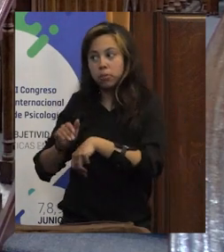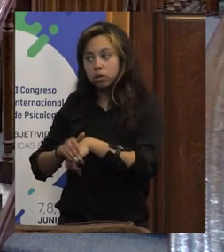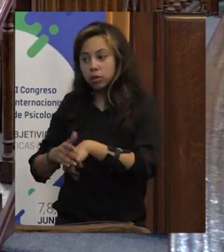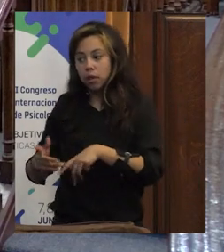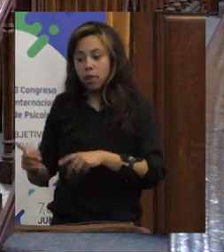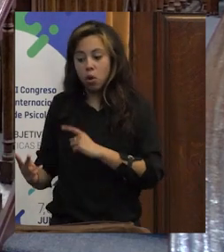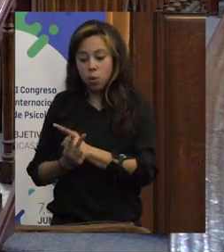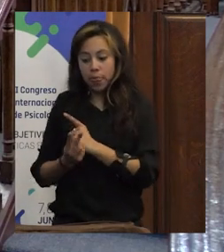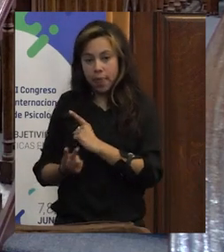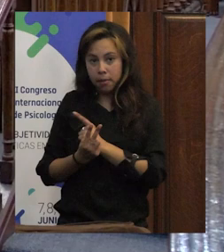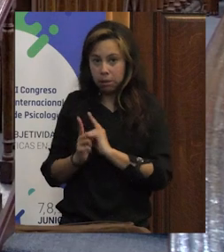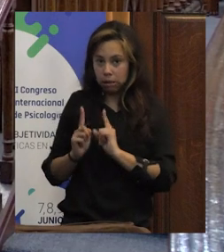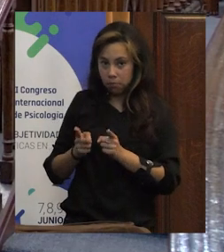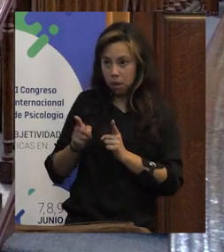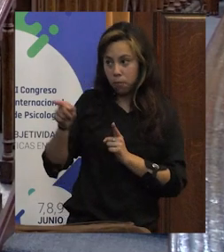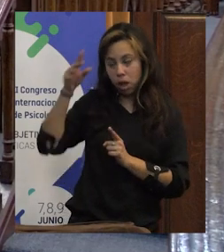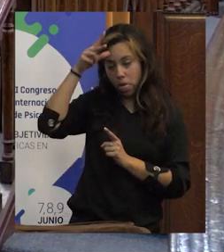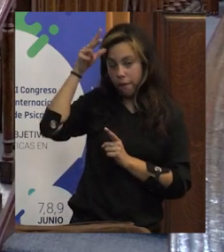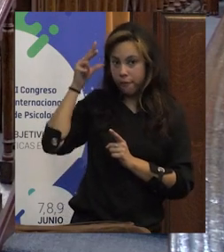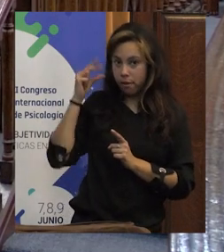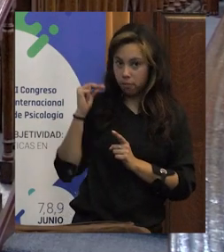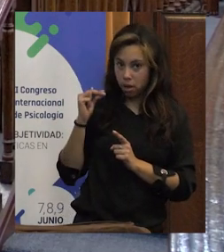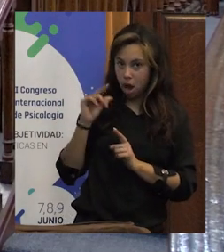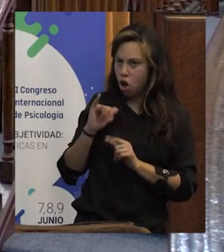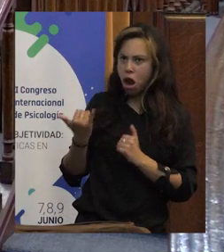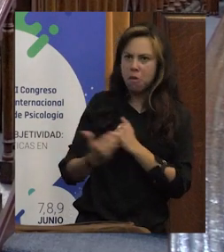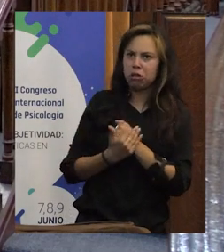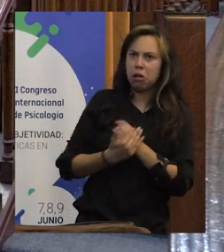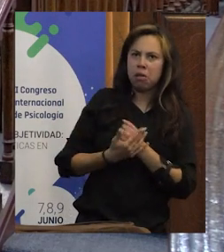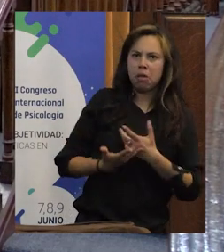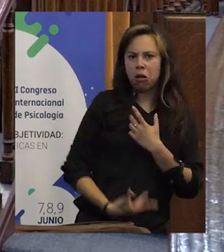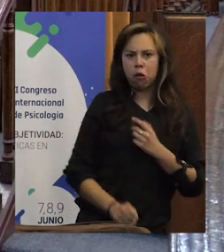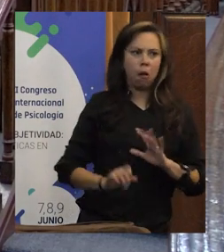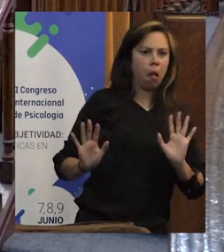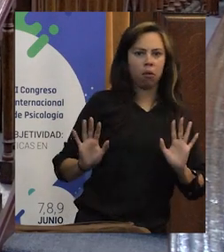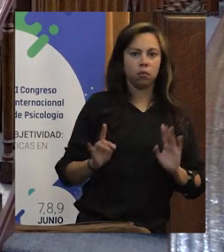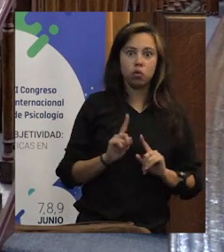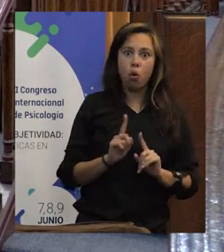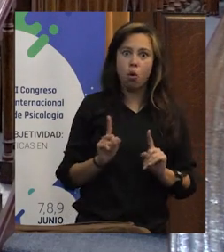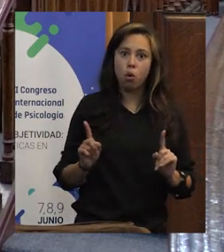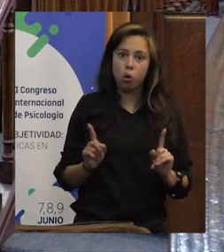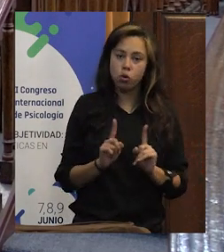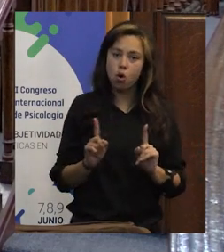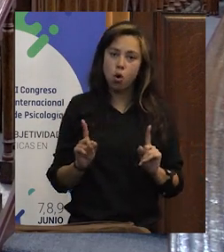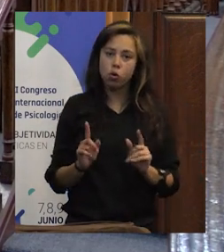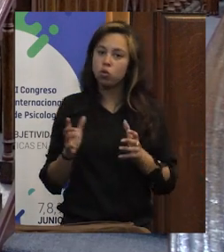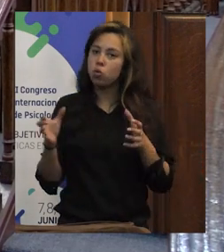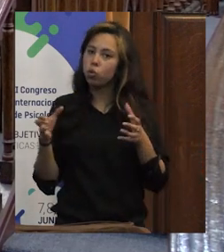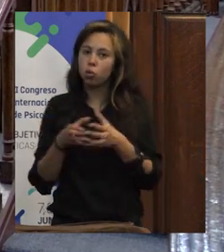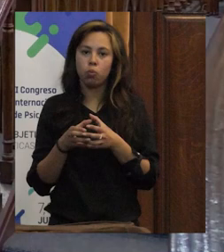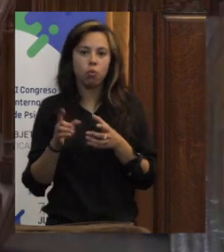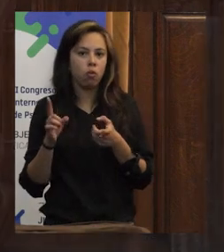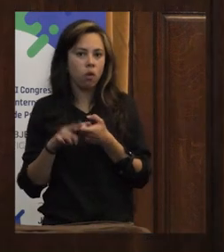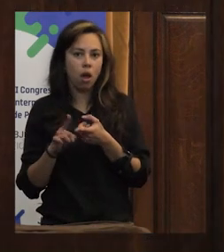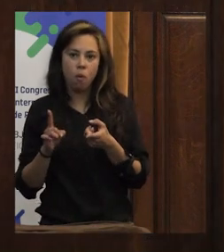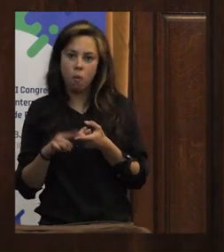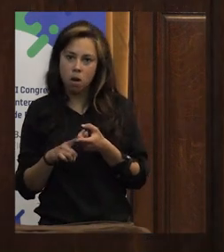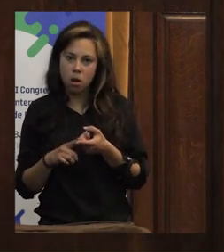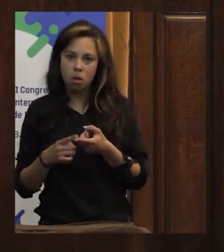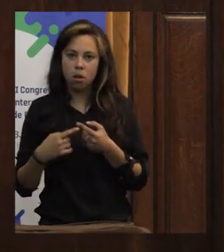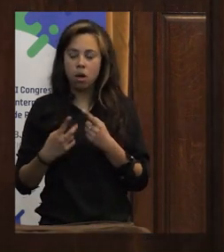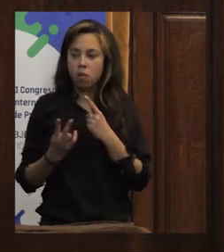Lembrando as hierarquias de poder que existem em los espaços de saúde,